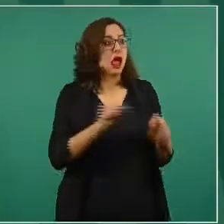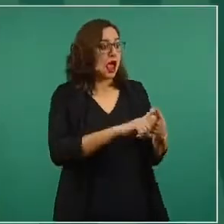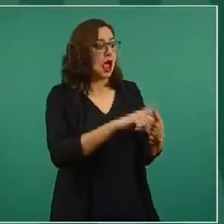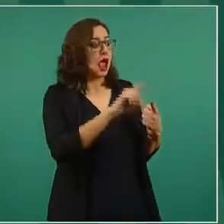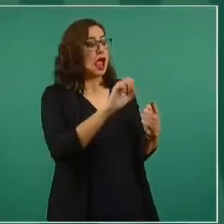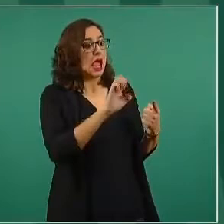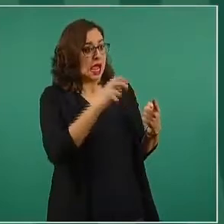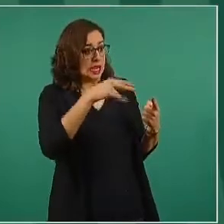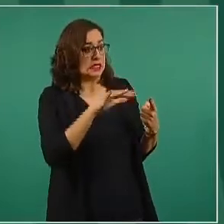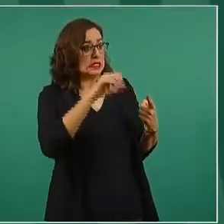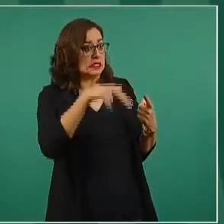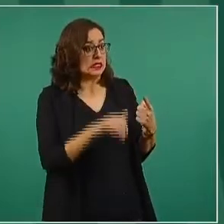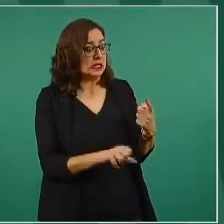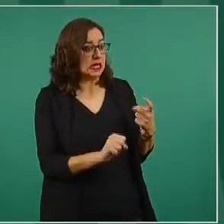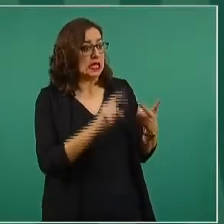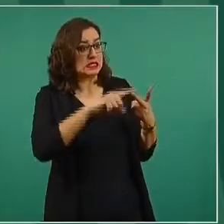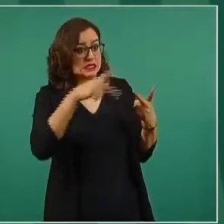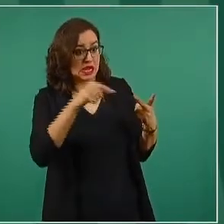están aquí.